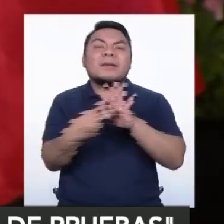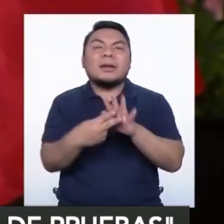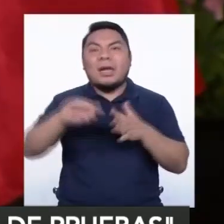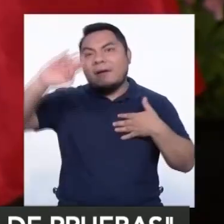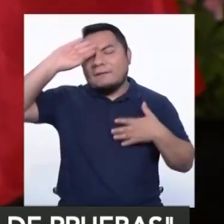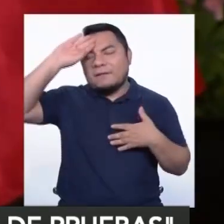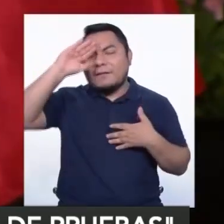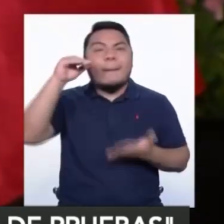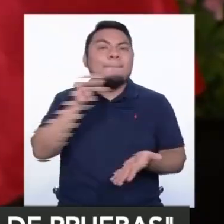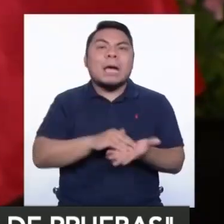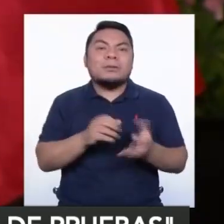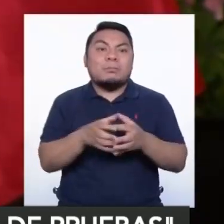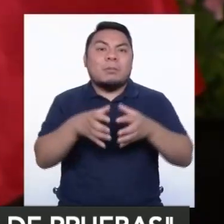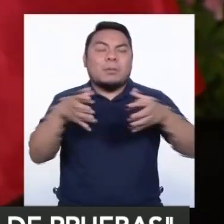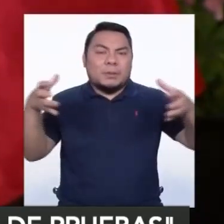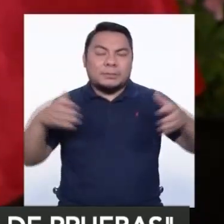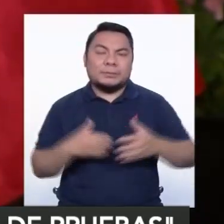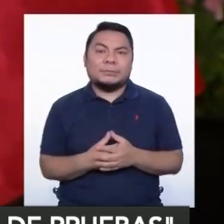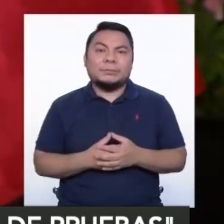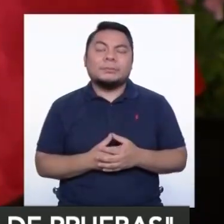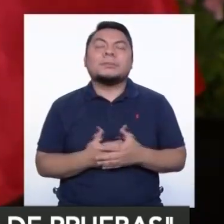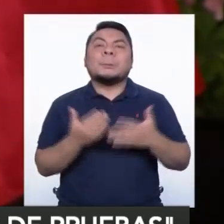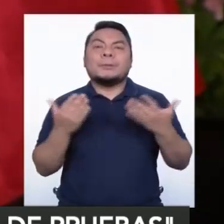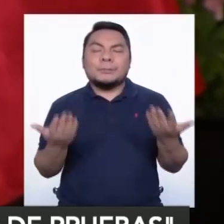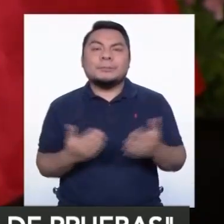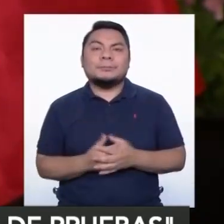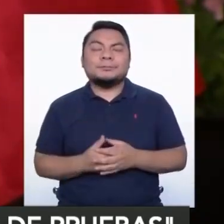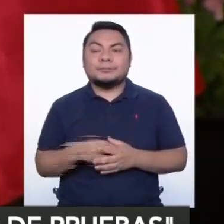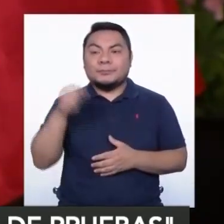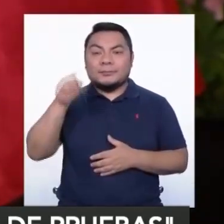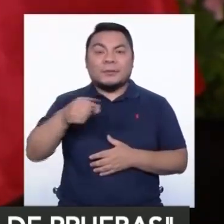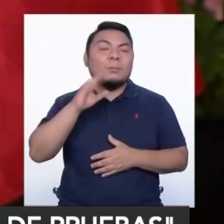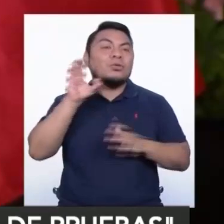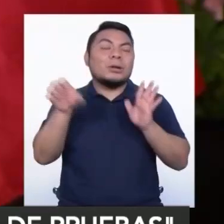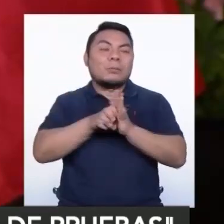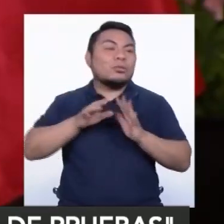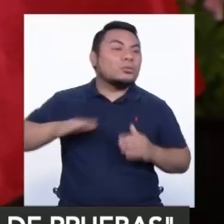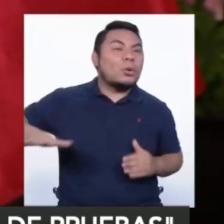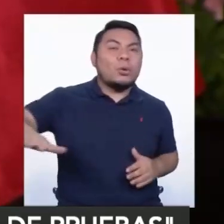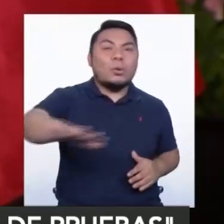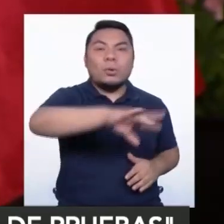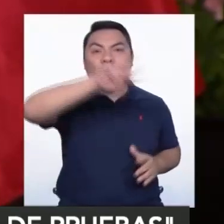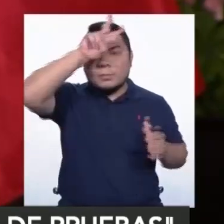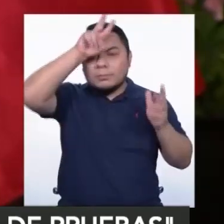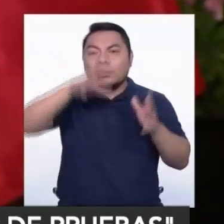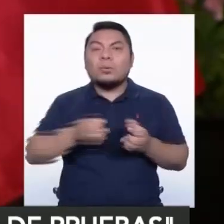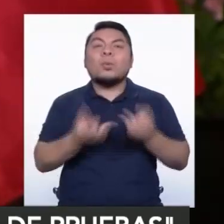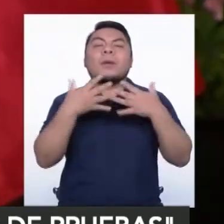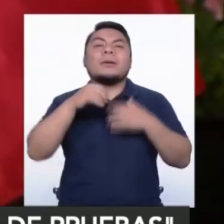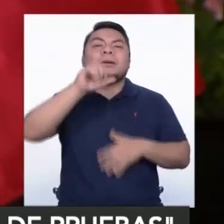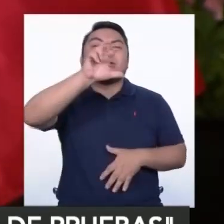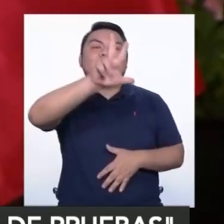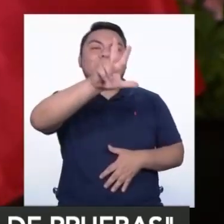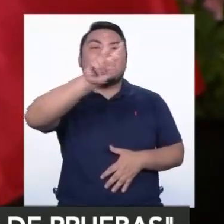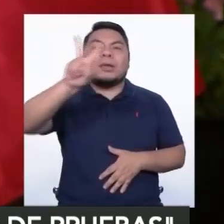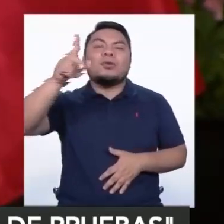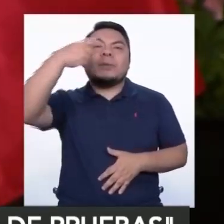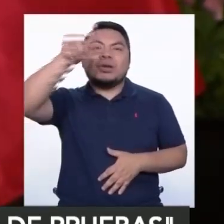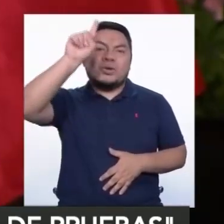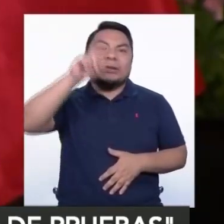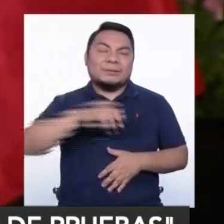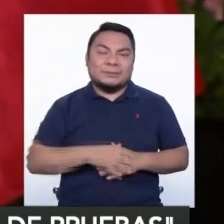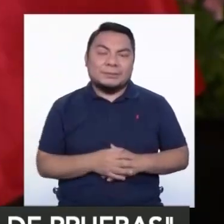muestra mucho mayor. Y aquí hay que ser claros. El universo de peruanos son 32 millones y algo